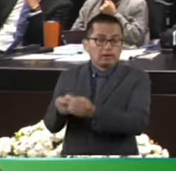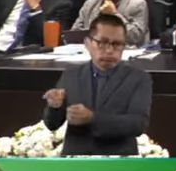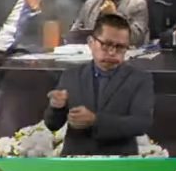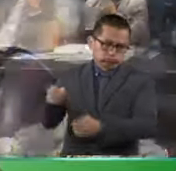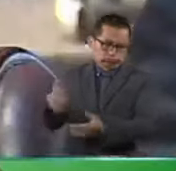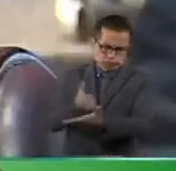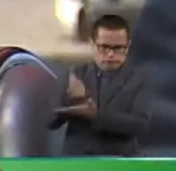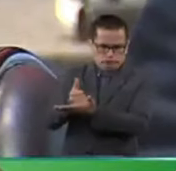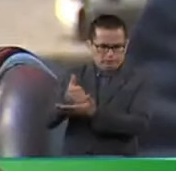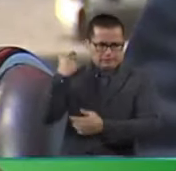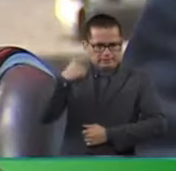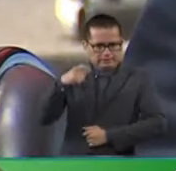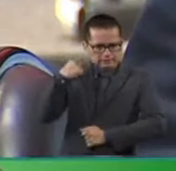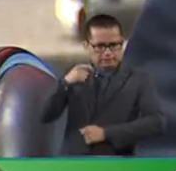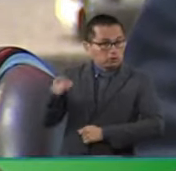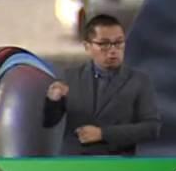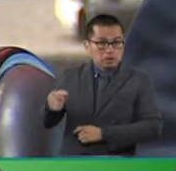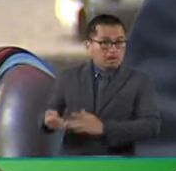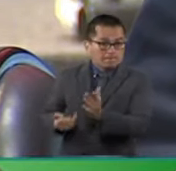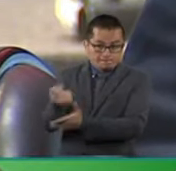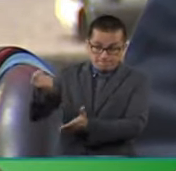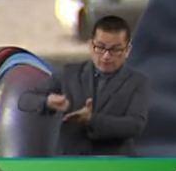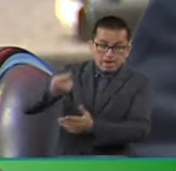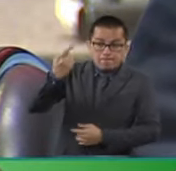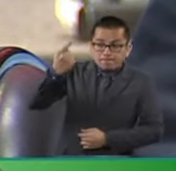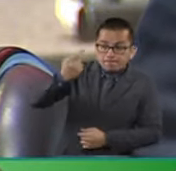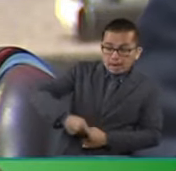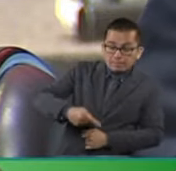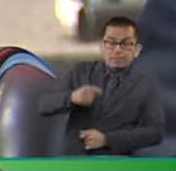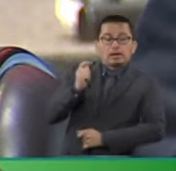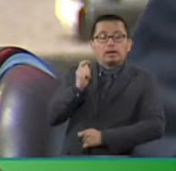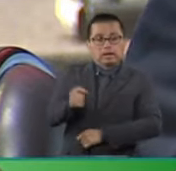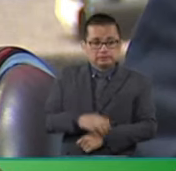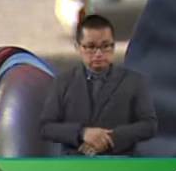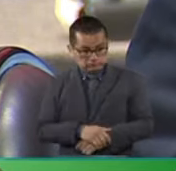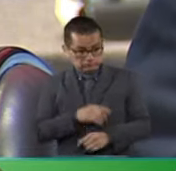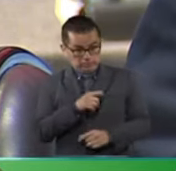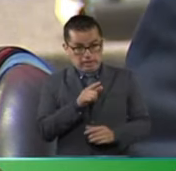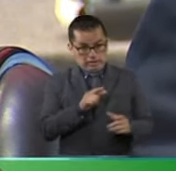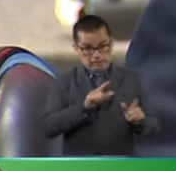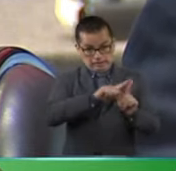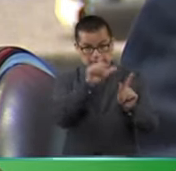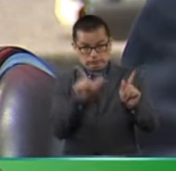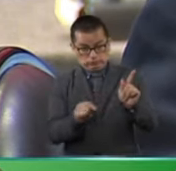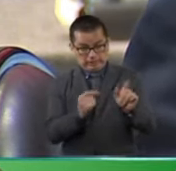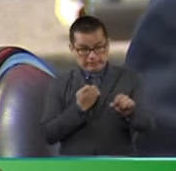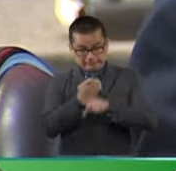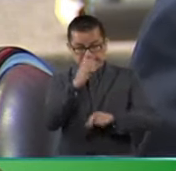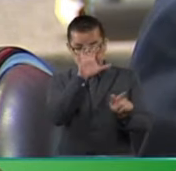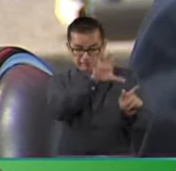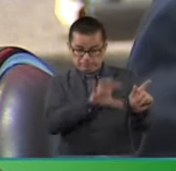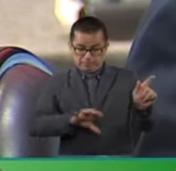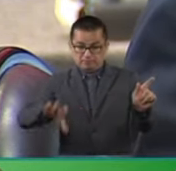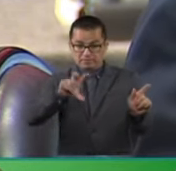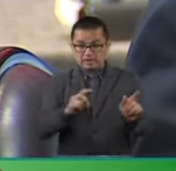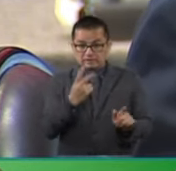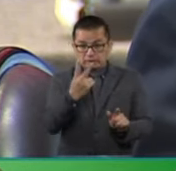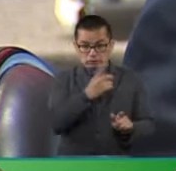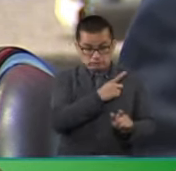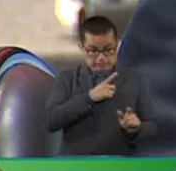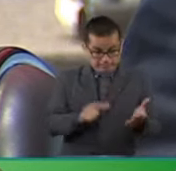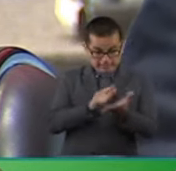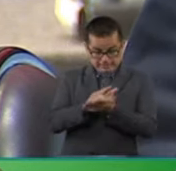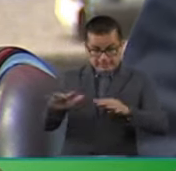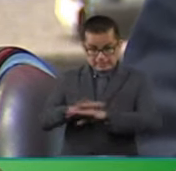Querétaro la cual suspende la armonización en los 32 estados e impiden que